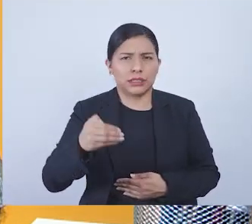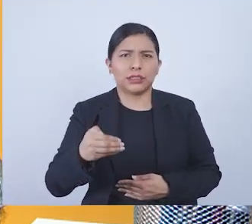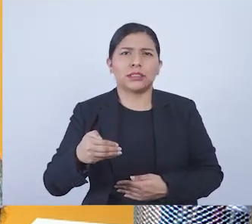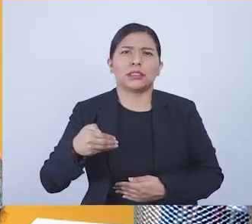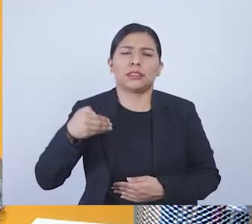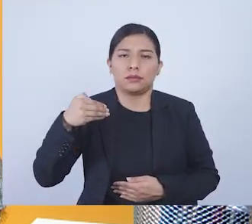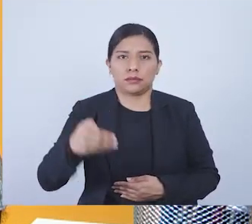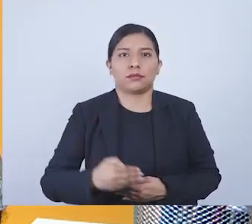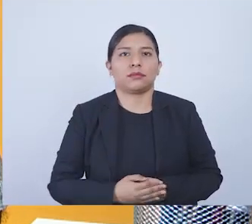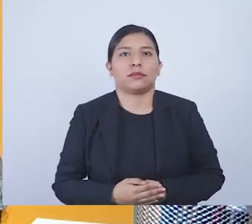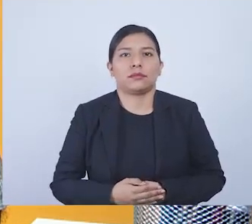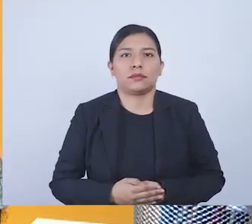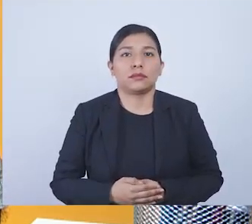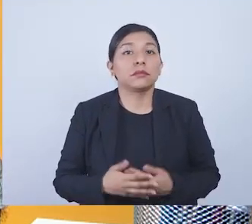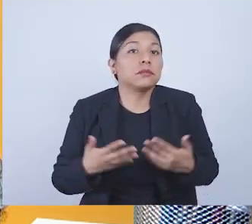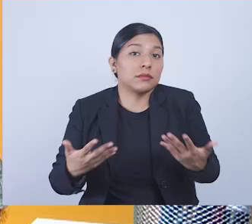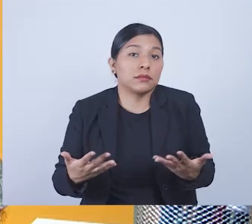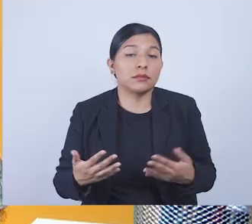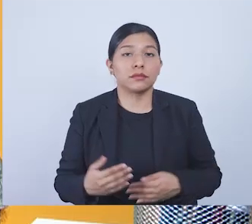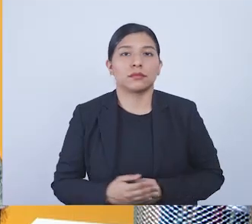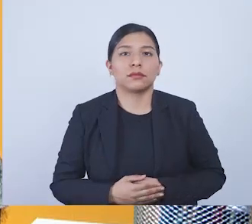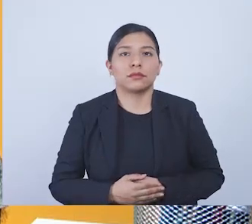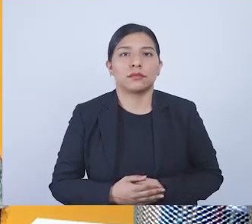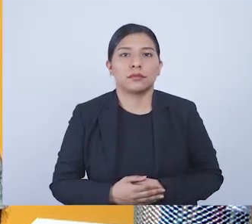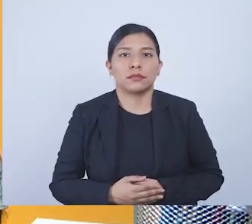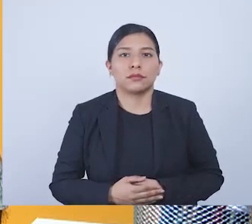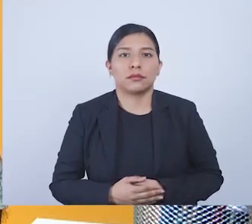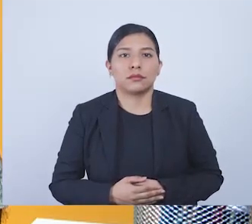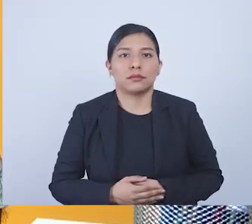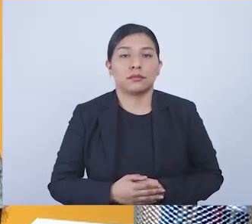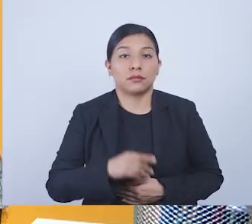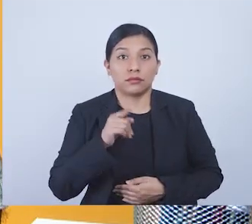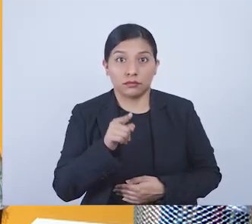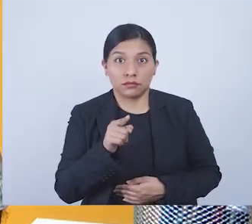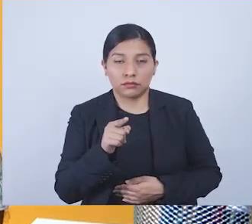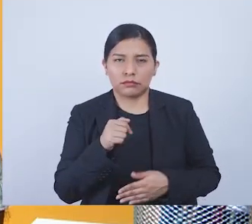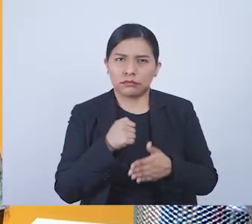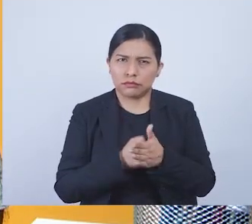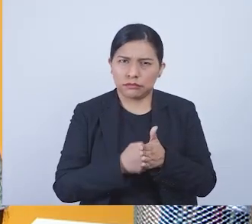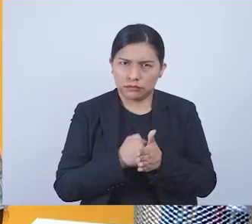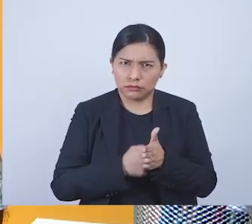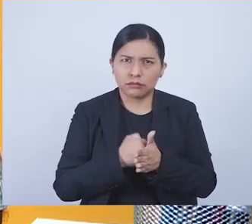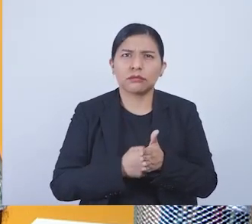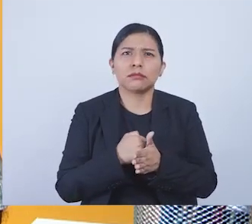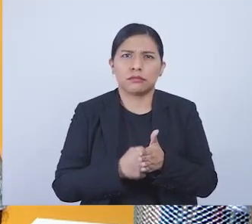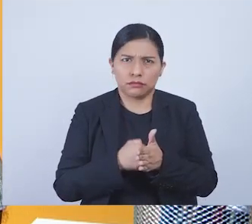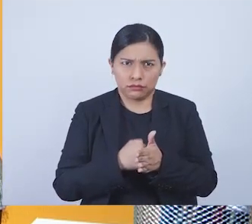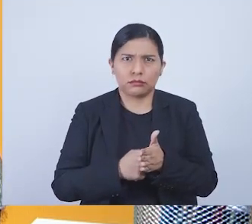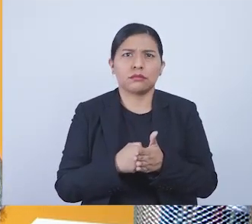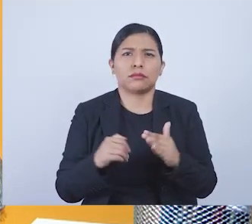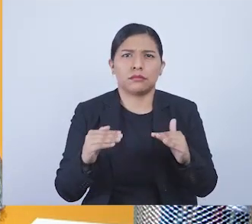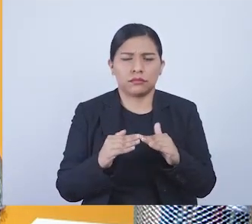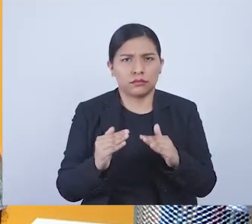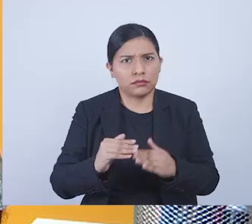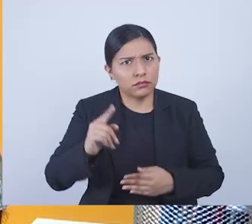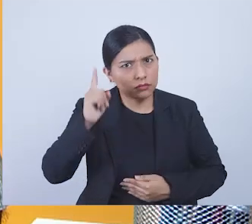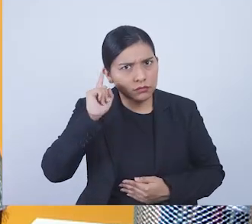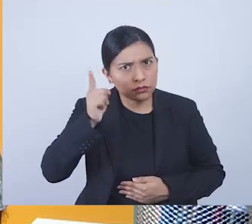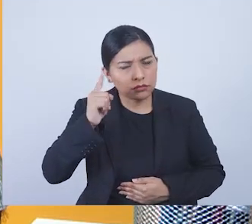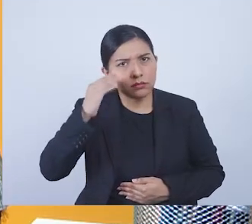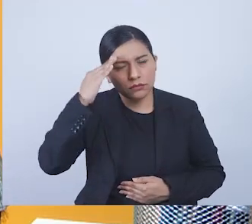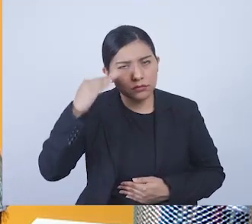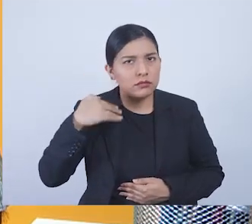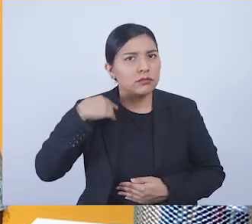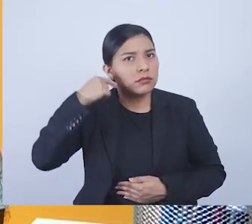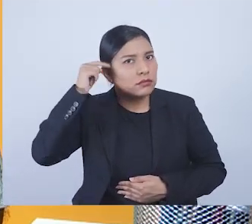para que el desafío lo enfrentemos con los maestros y maestras